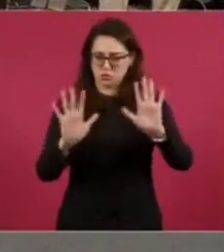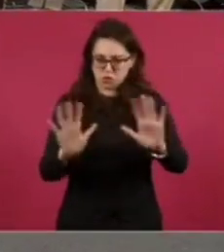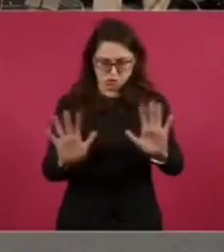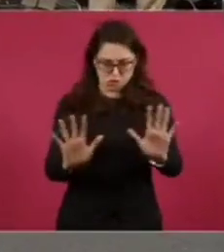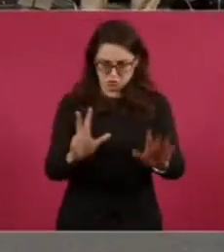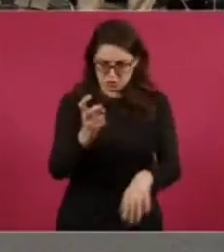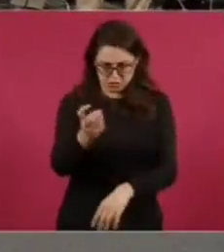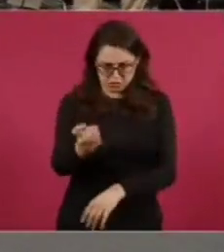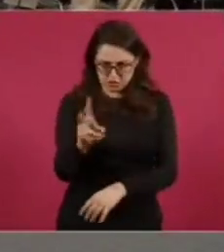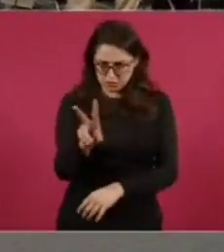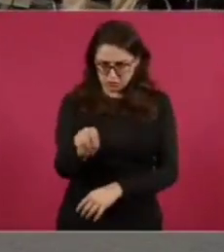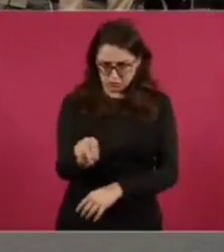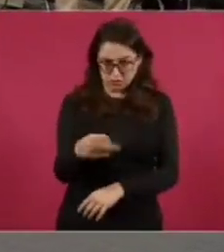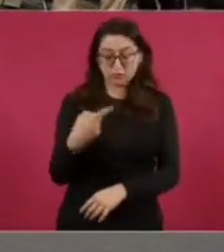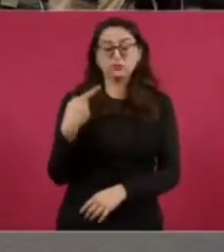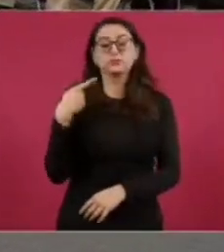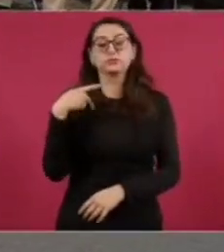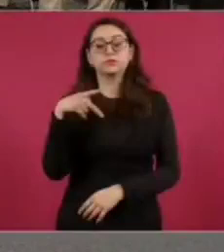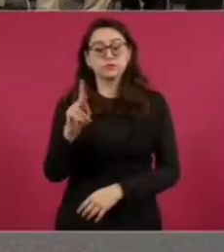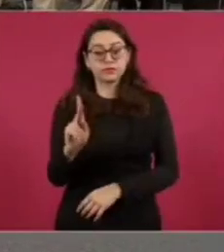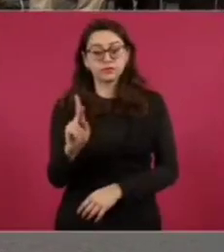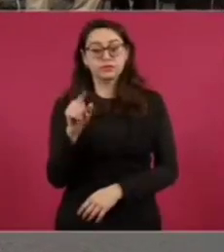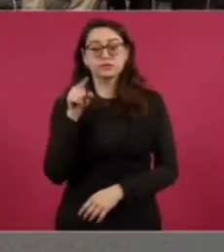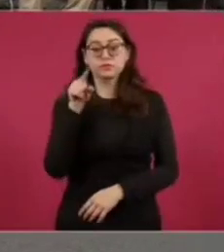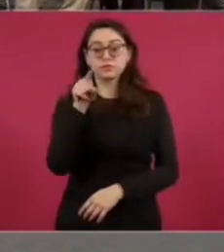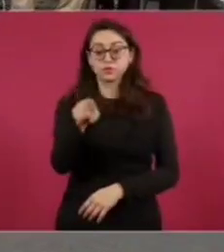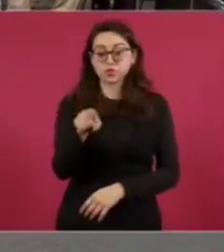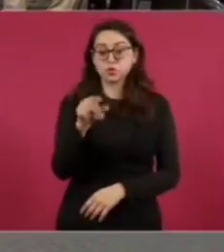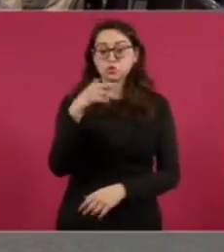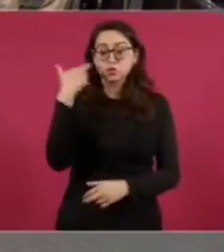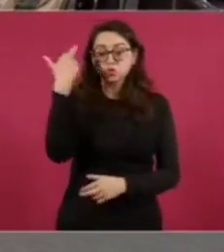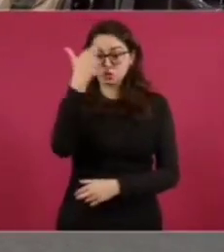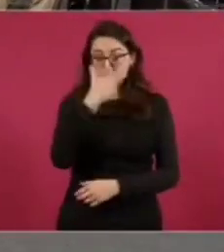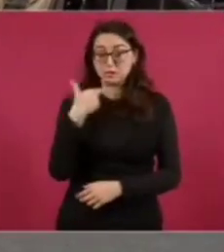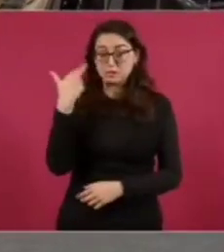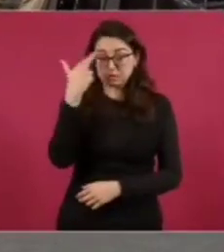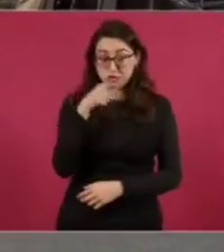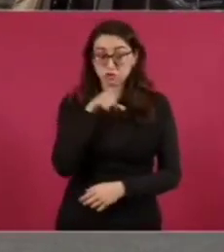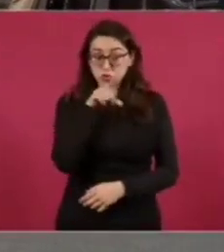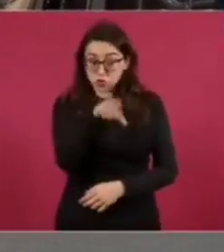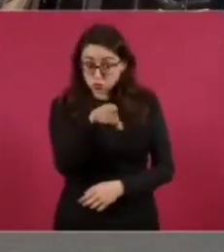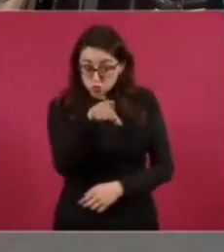eso, pero si tú haces una revisión, tú periodista